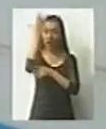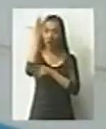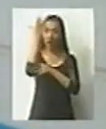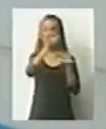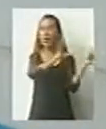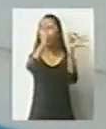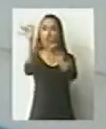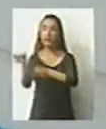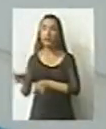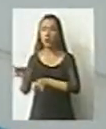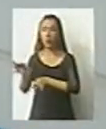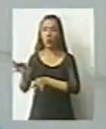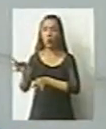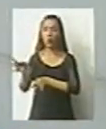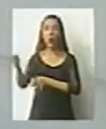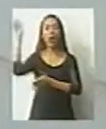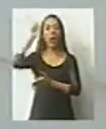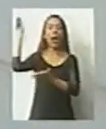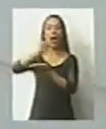agente fiscal, el doctor